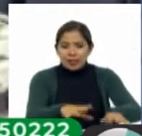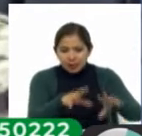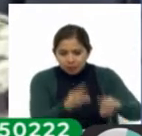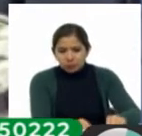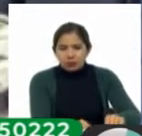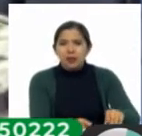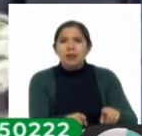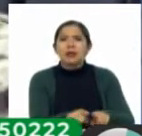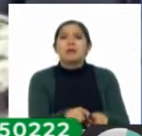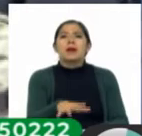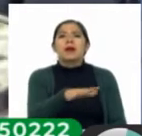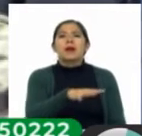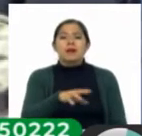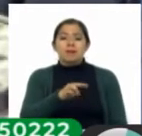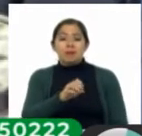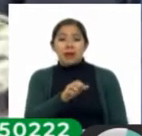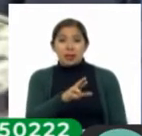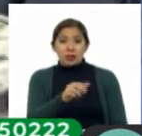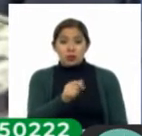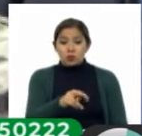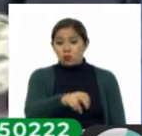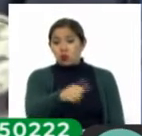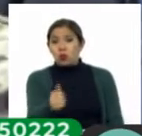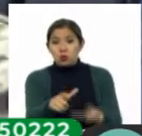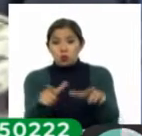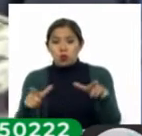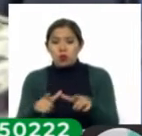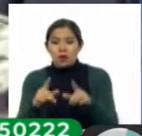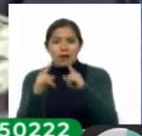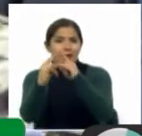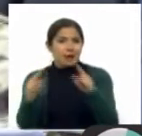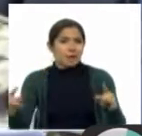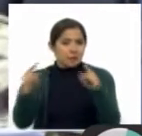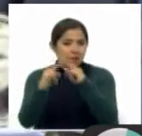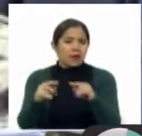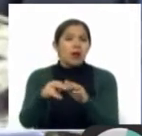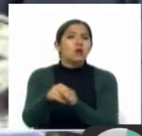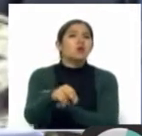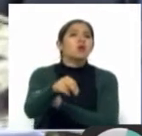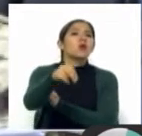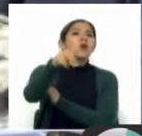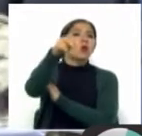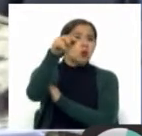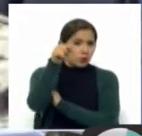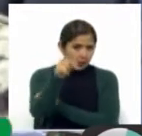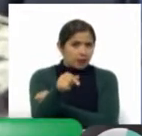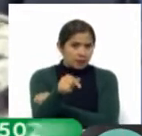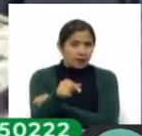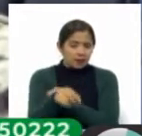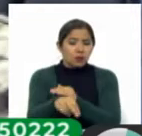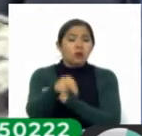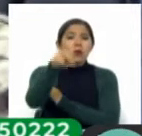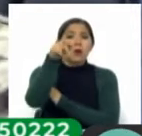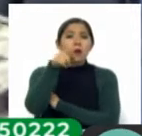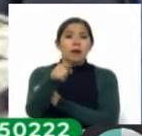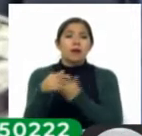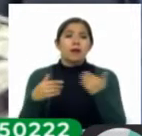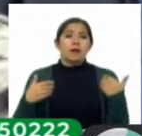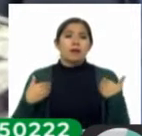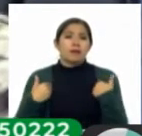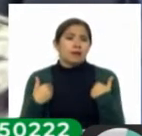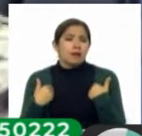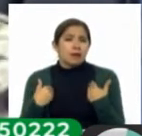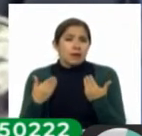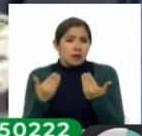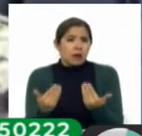María Asunta. En Campamento, que es la parte más norte de San Ignacio de Velasco, tenemos en